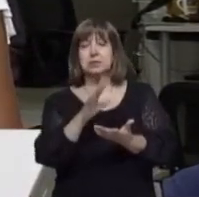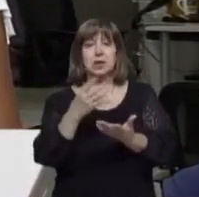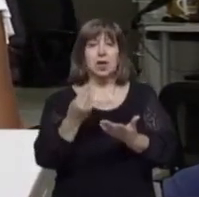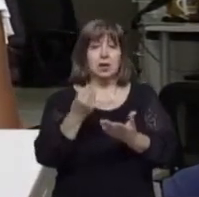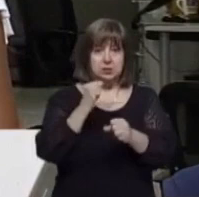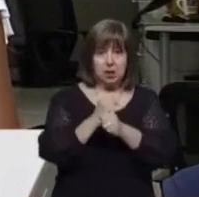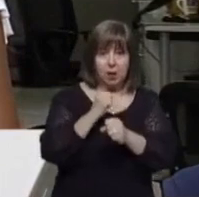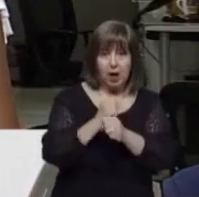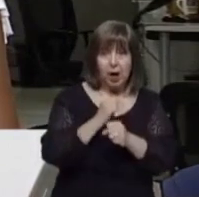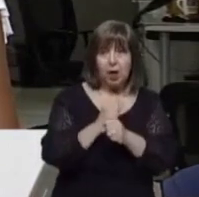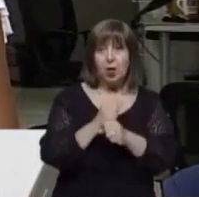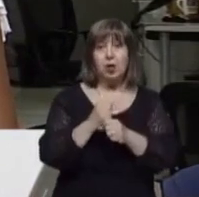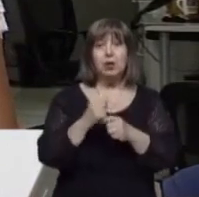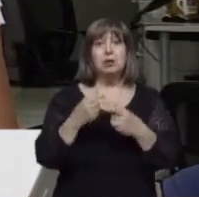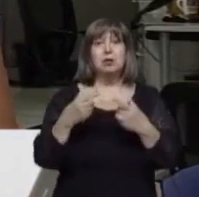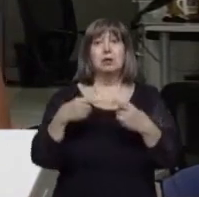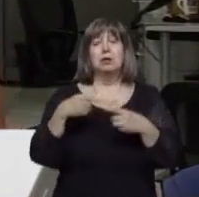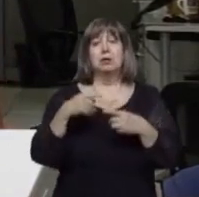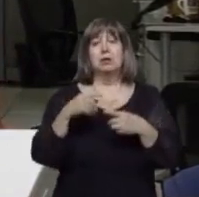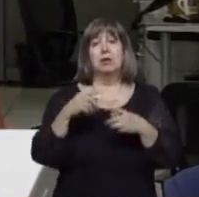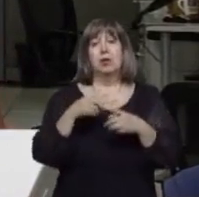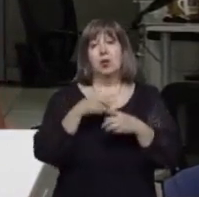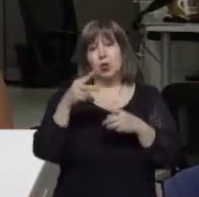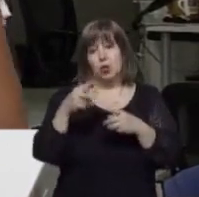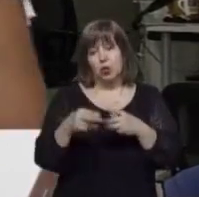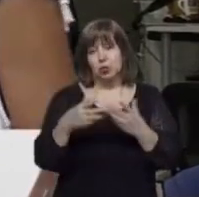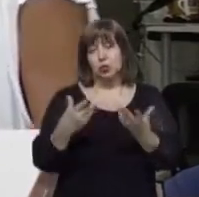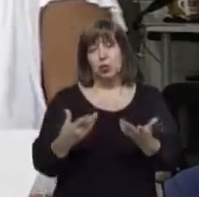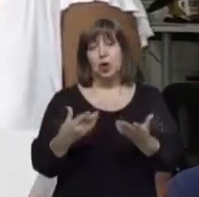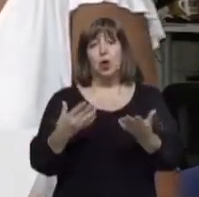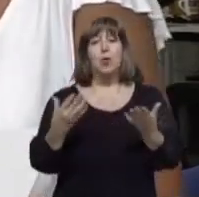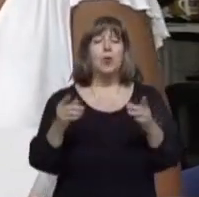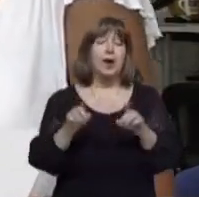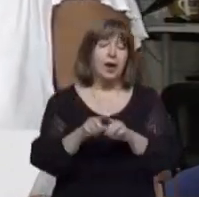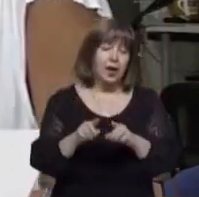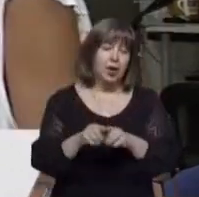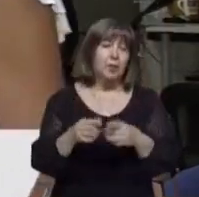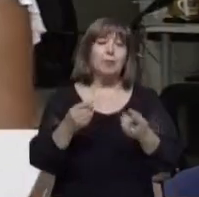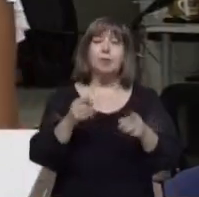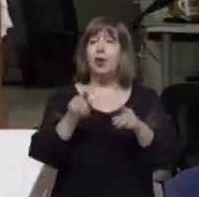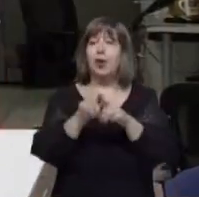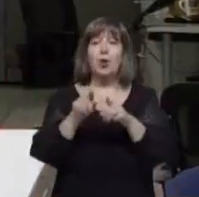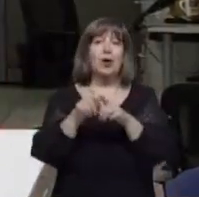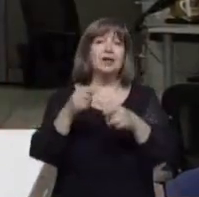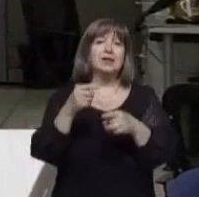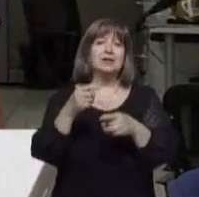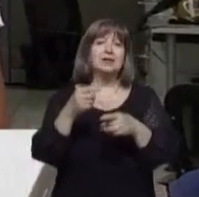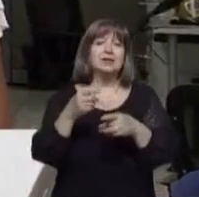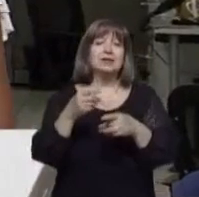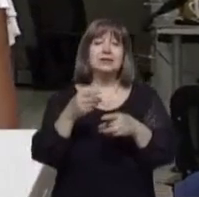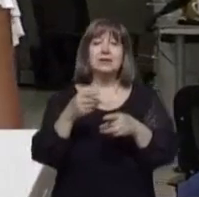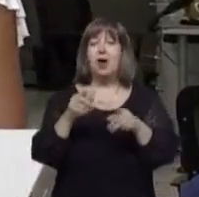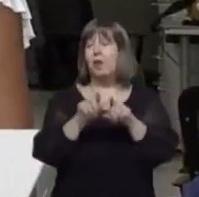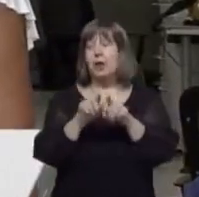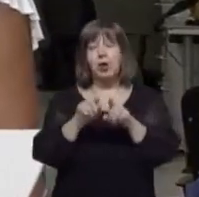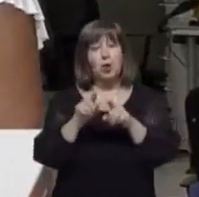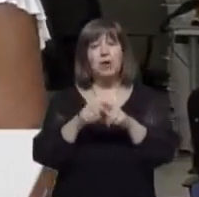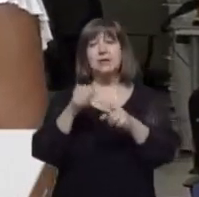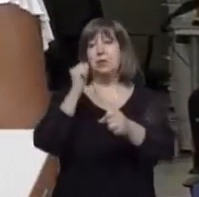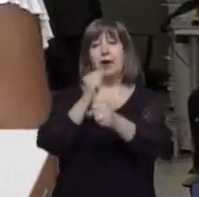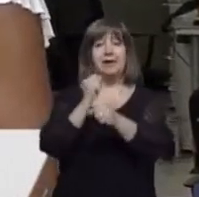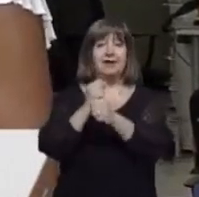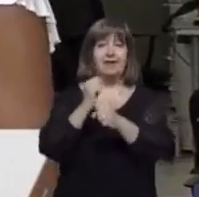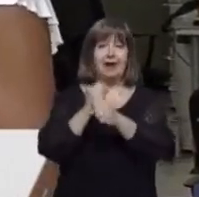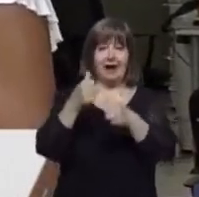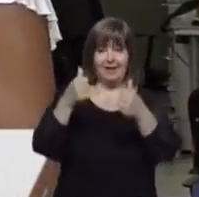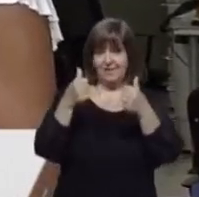no saber qué va a pasar con vos. Bueno, pero se puede hacer el trabajo y bien, totalmente, más allá totalmente. De lo que creas puede durar por tu estadía por en supuesto. Un puesto. A ver,